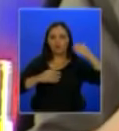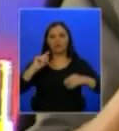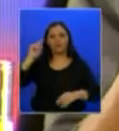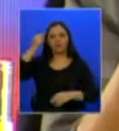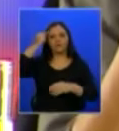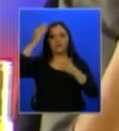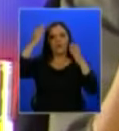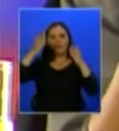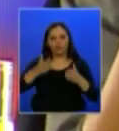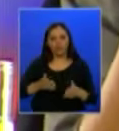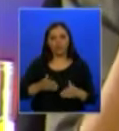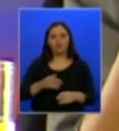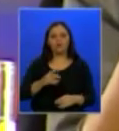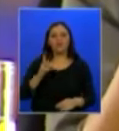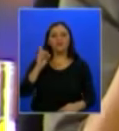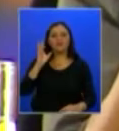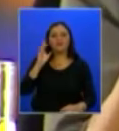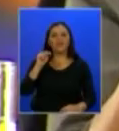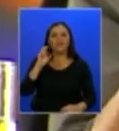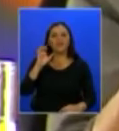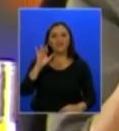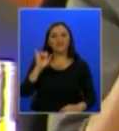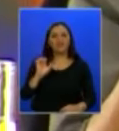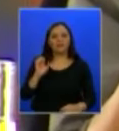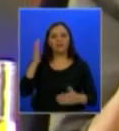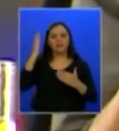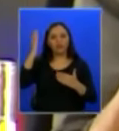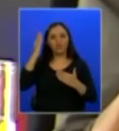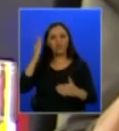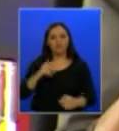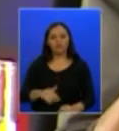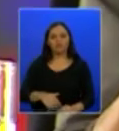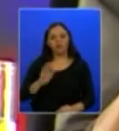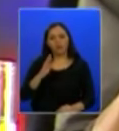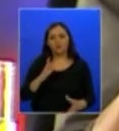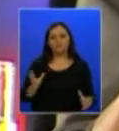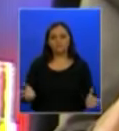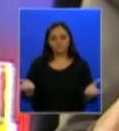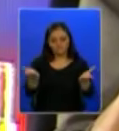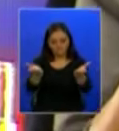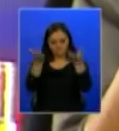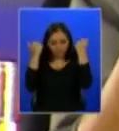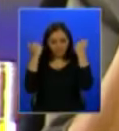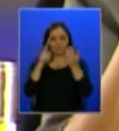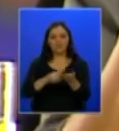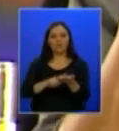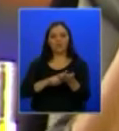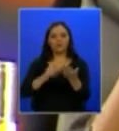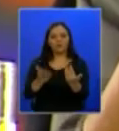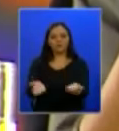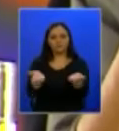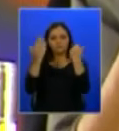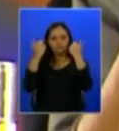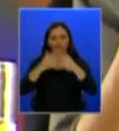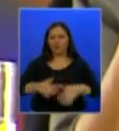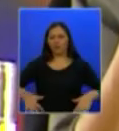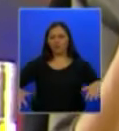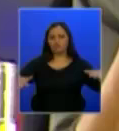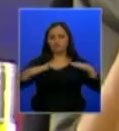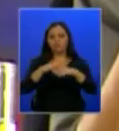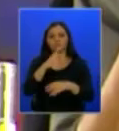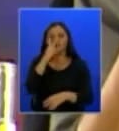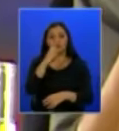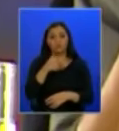Entonces, ¿para qué lo llamamos? Hace 8 meses tuvimos una reunión similar. Porque no vamos a permitir que se ataque con mentiras la acción